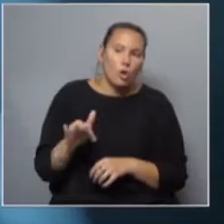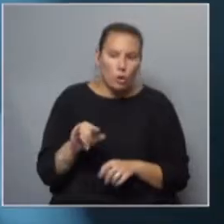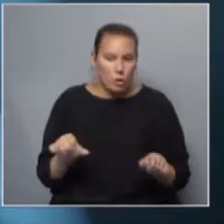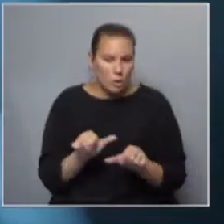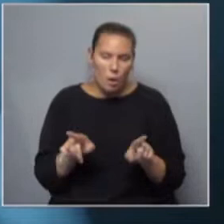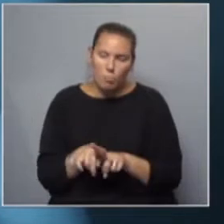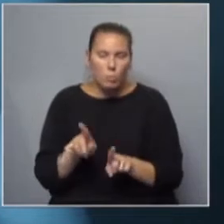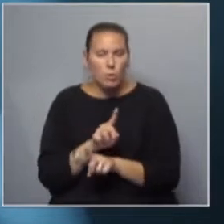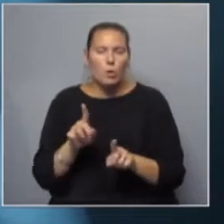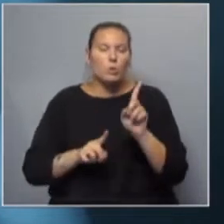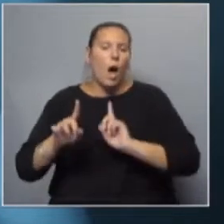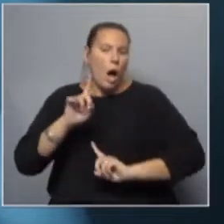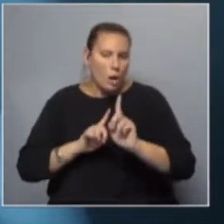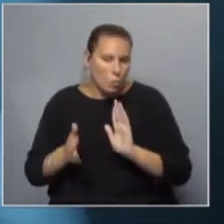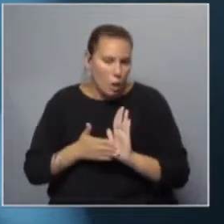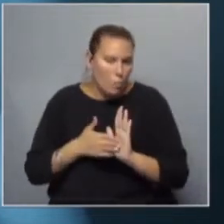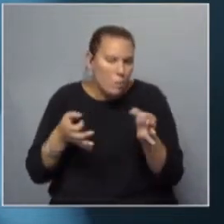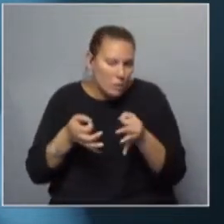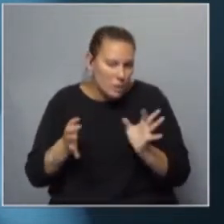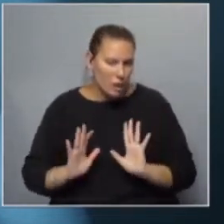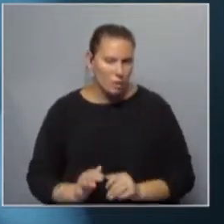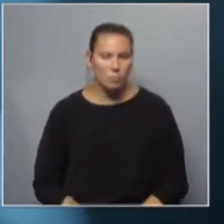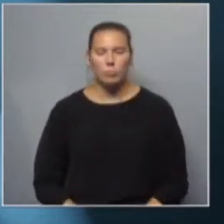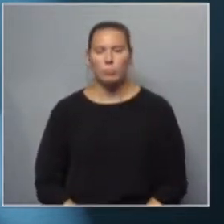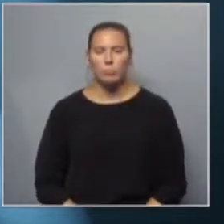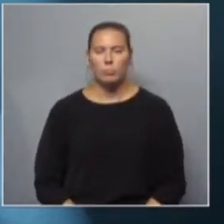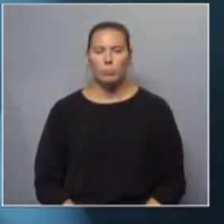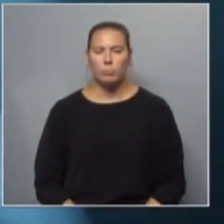que esos son en algunas muestras en particulares.